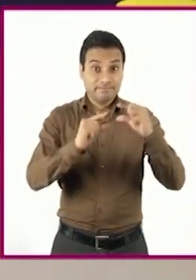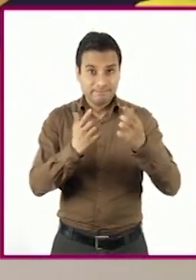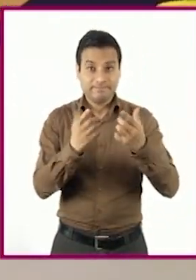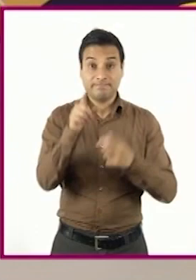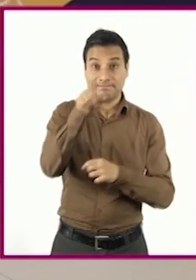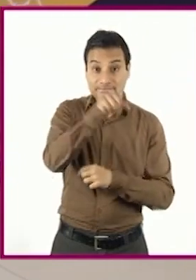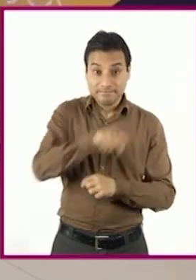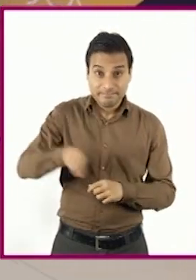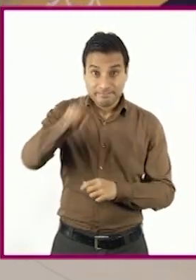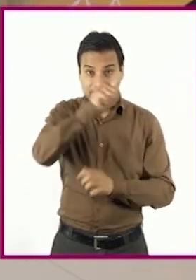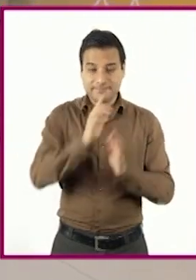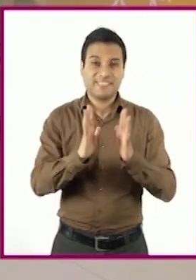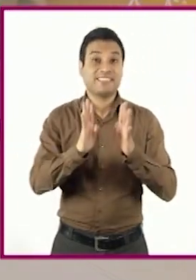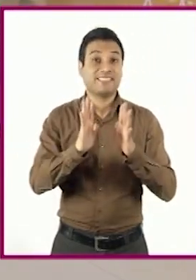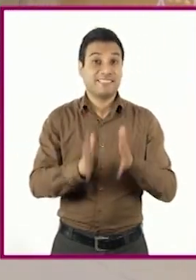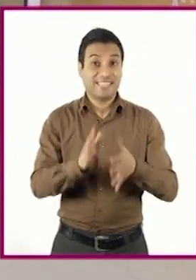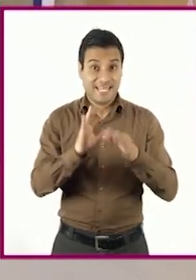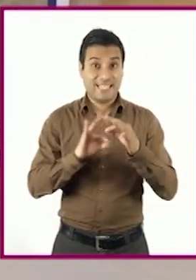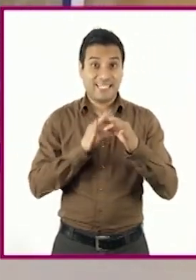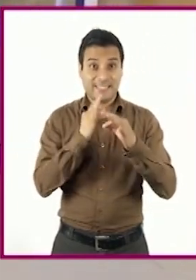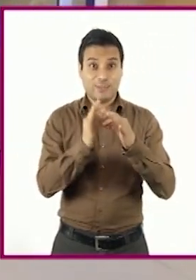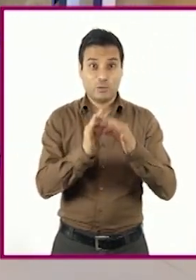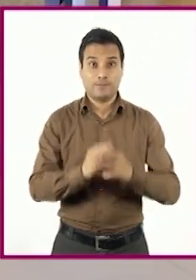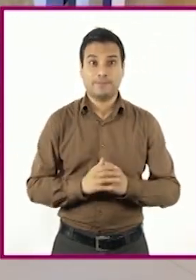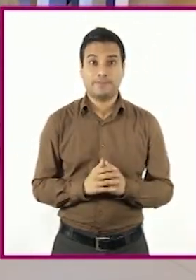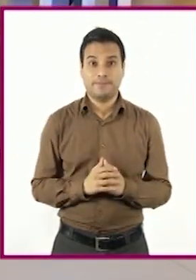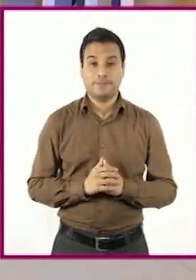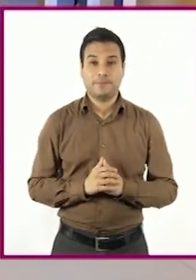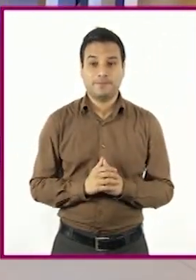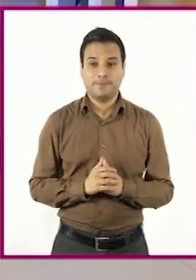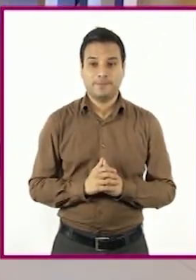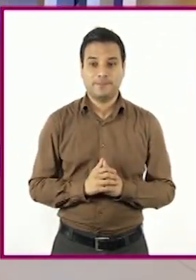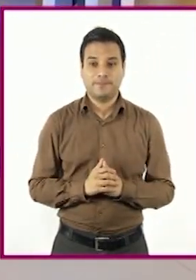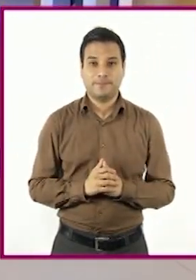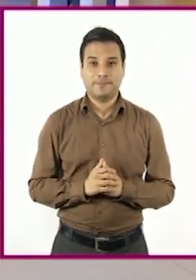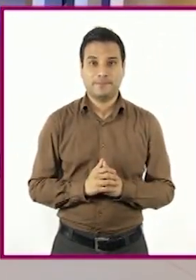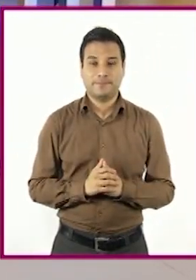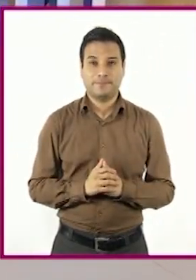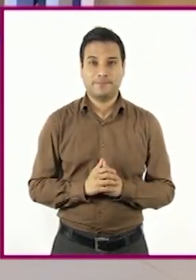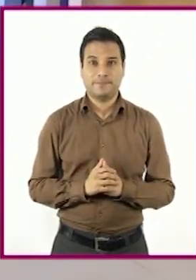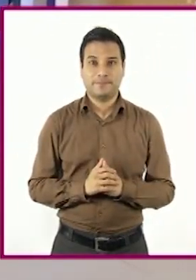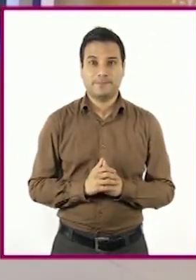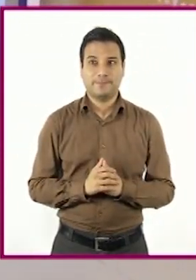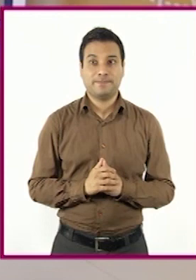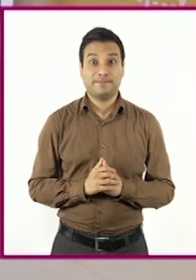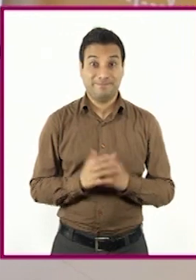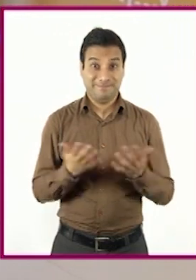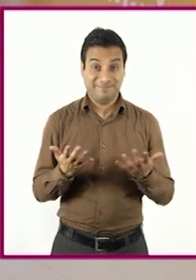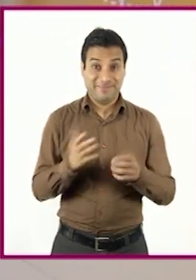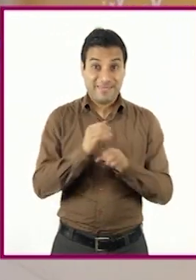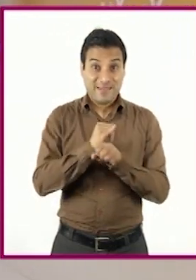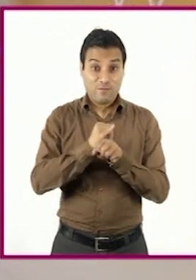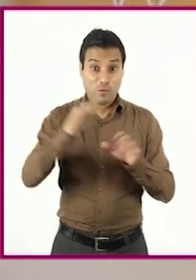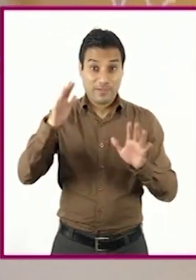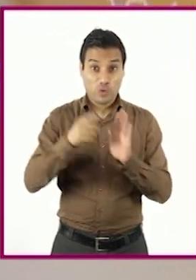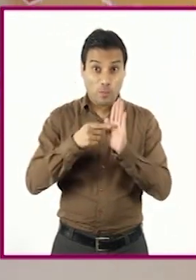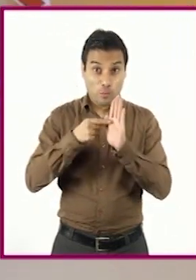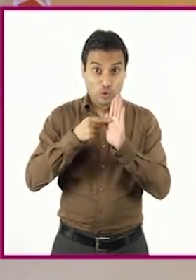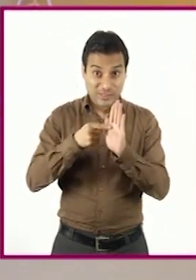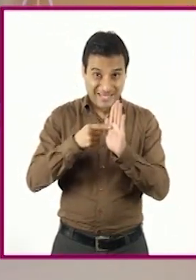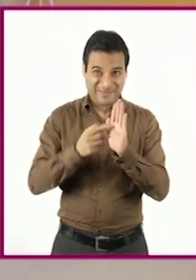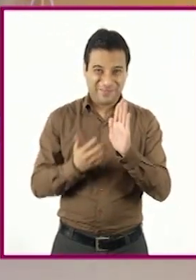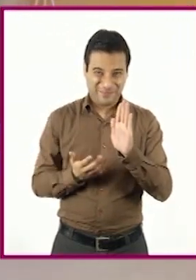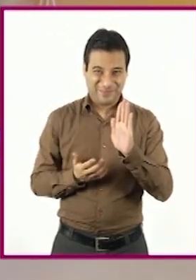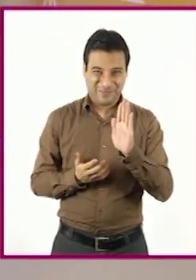que representan el desempeño de los 3 jugadores. A partir de la información mostrada por las gráficas en